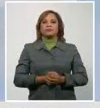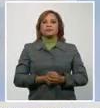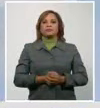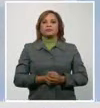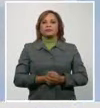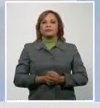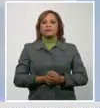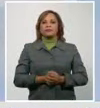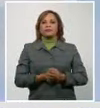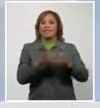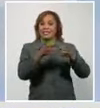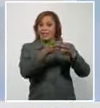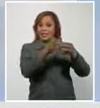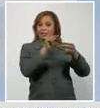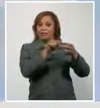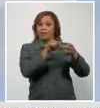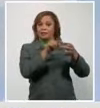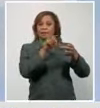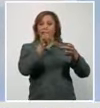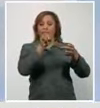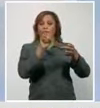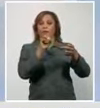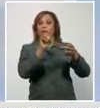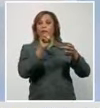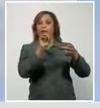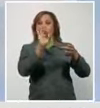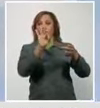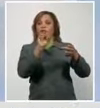De esos 2.802,